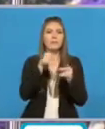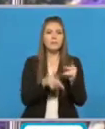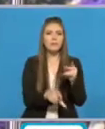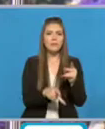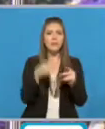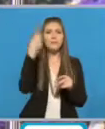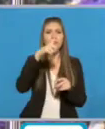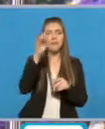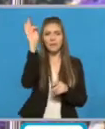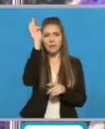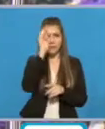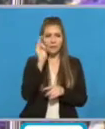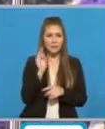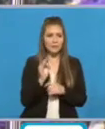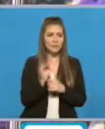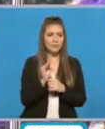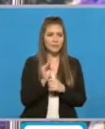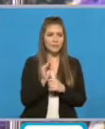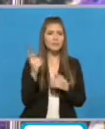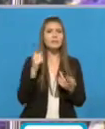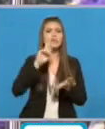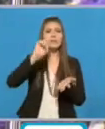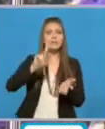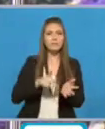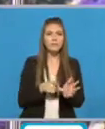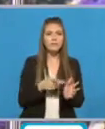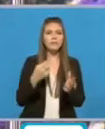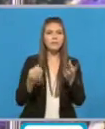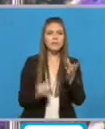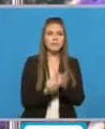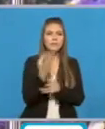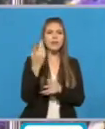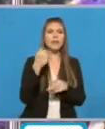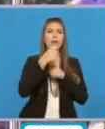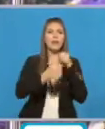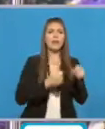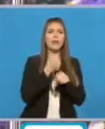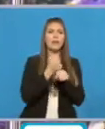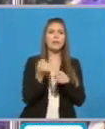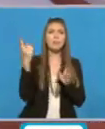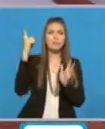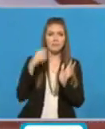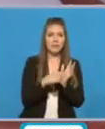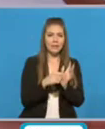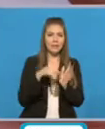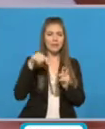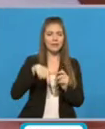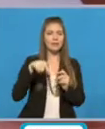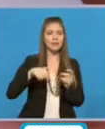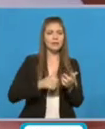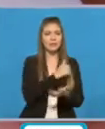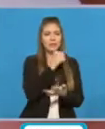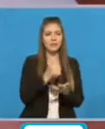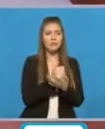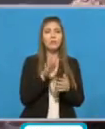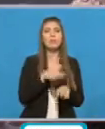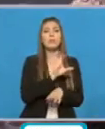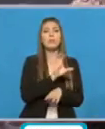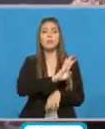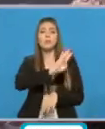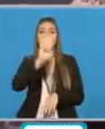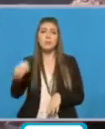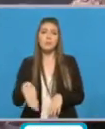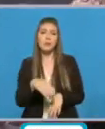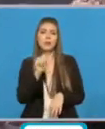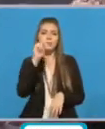la iglesia que vuelve a renacer hacia el año 1000 en ciudades, porque a partir de la muerte de San Agustín, las ciudades